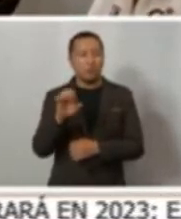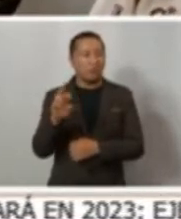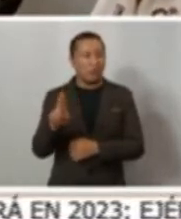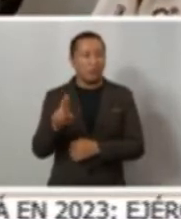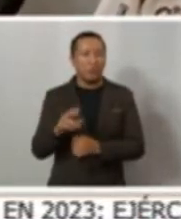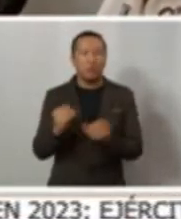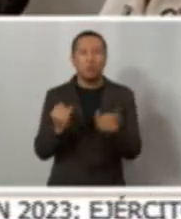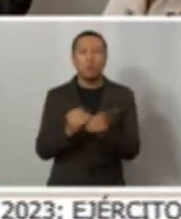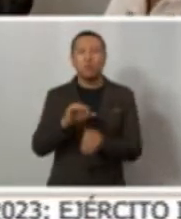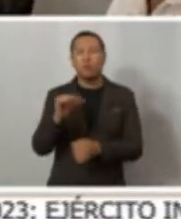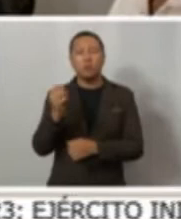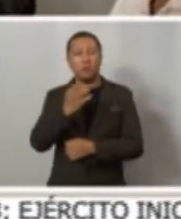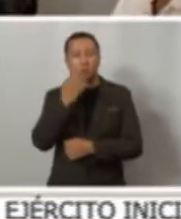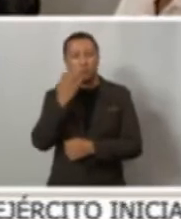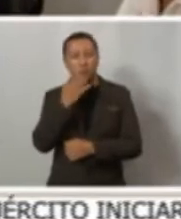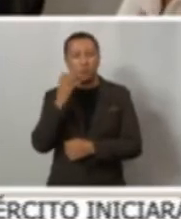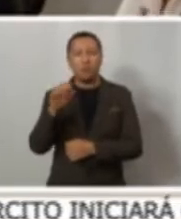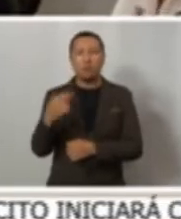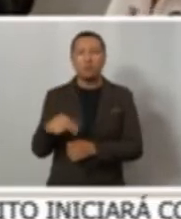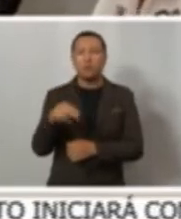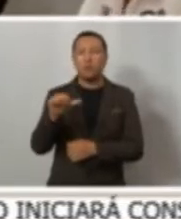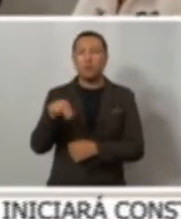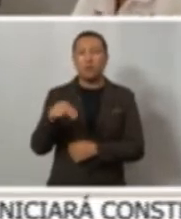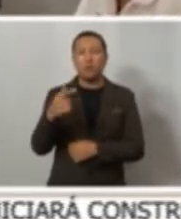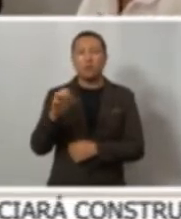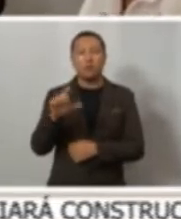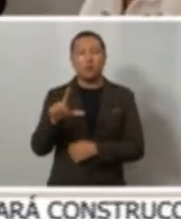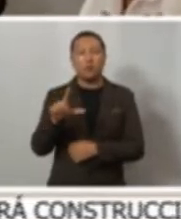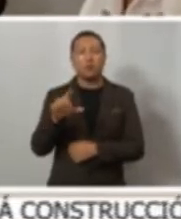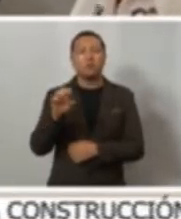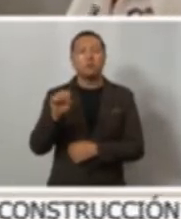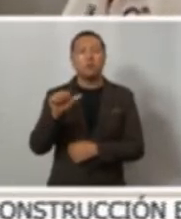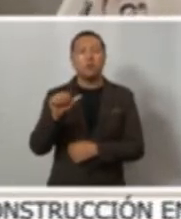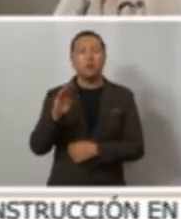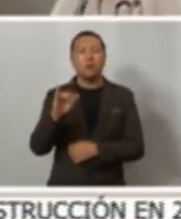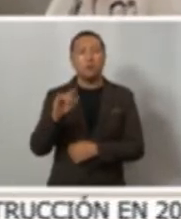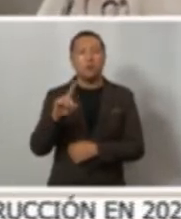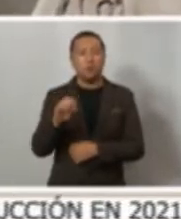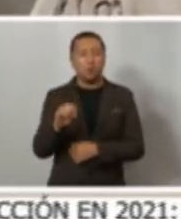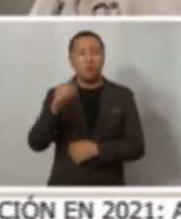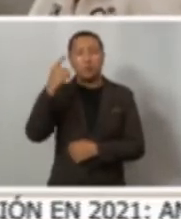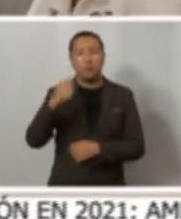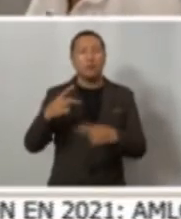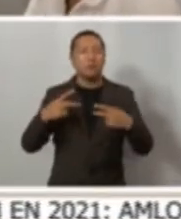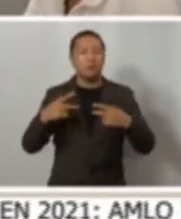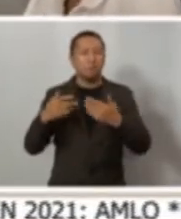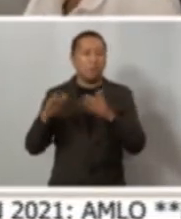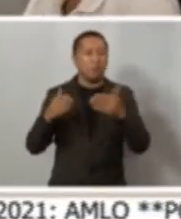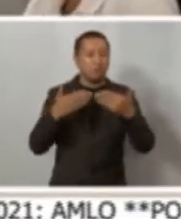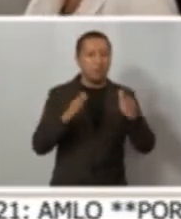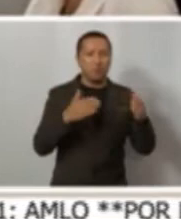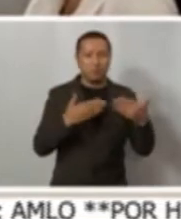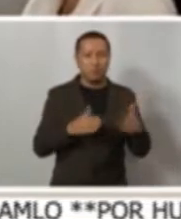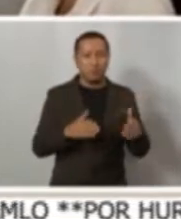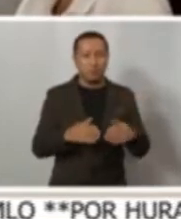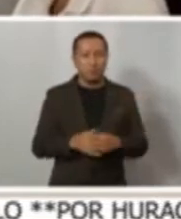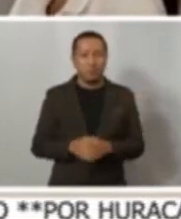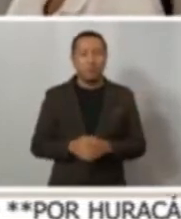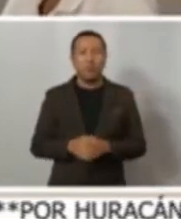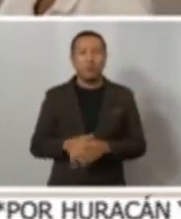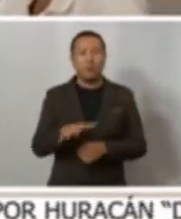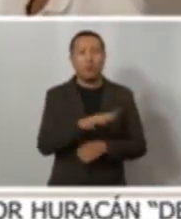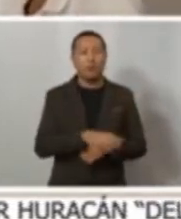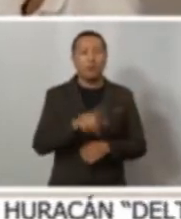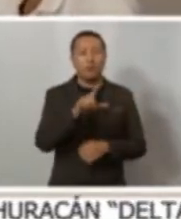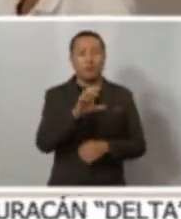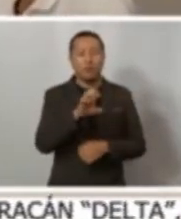3 edificaciones que tenemos en condiciones de primera etapa para apertura. Y en Leona Vicario, la Universidad